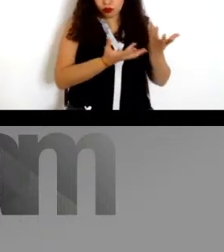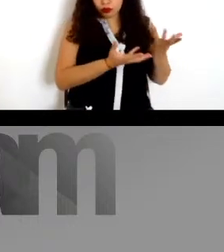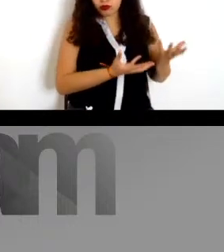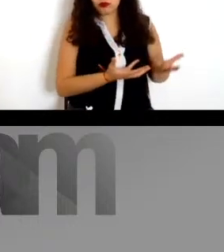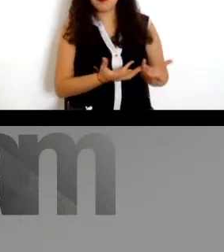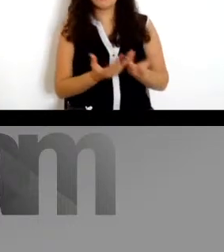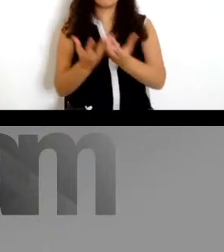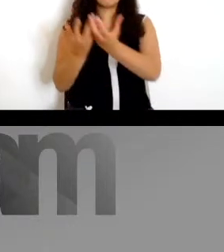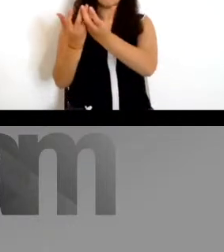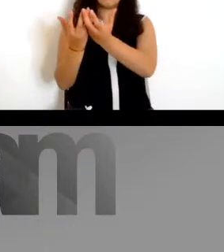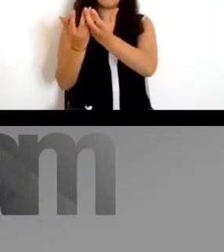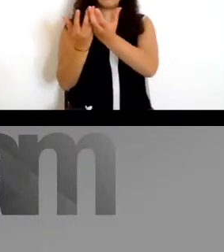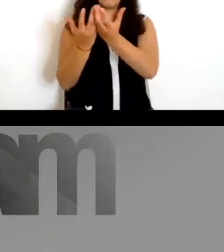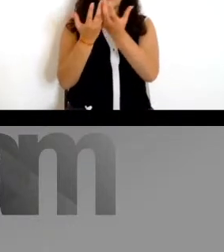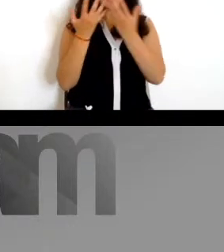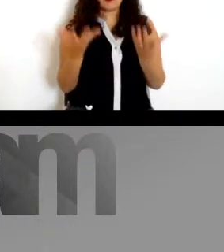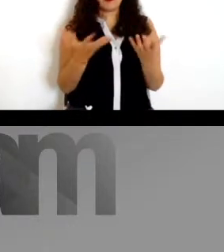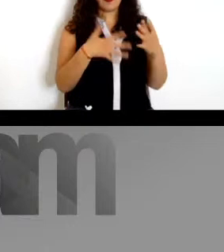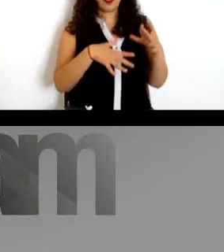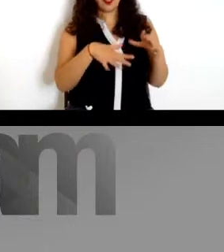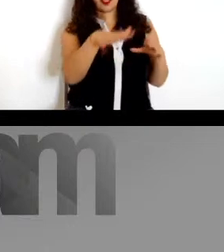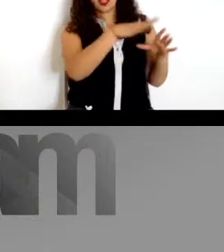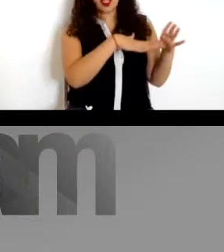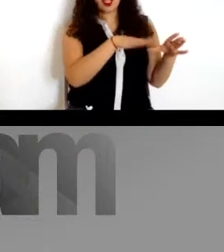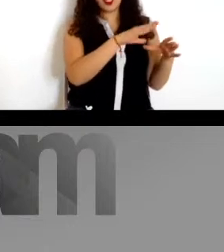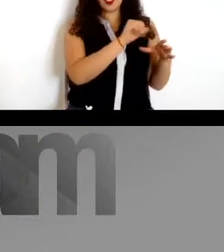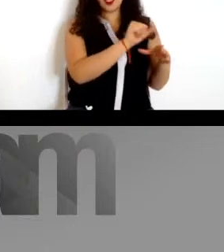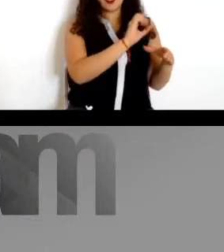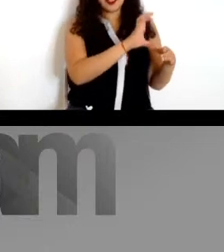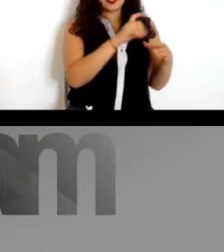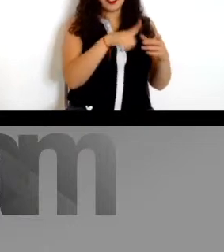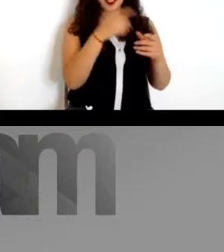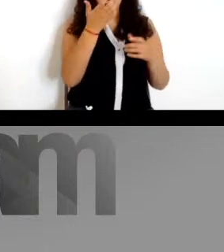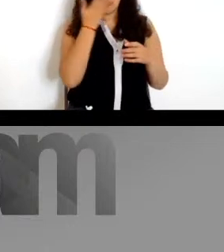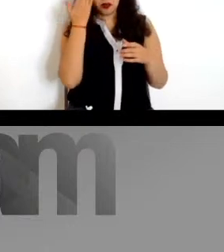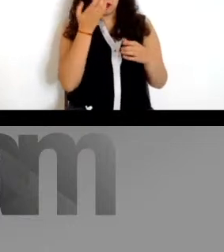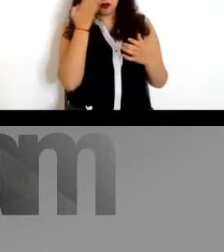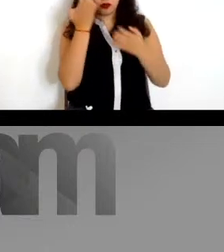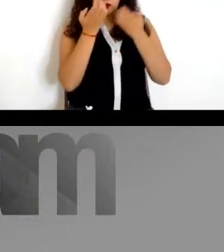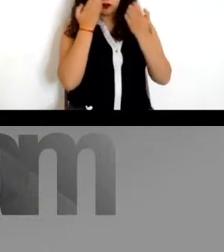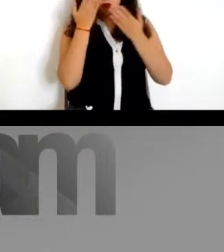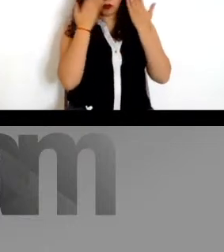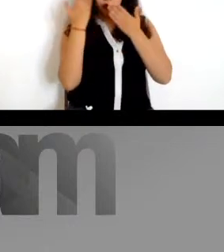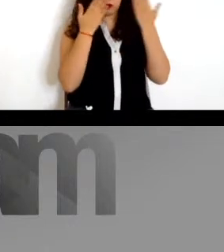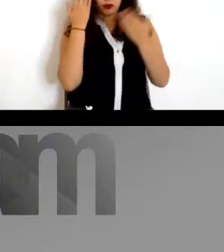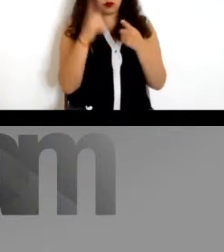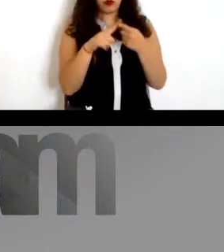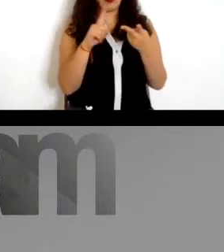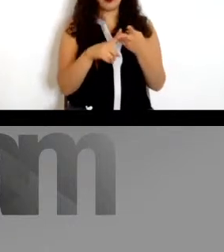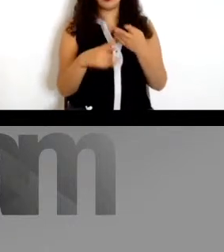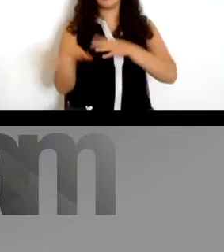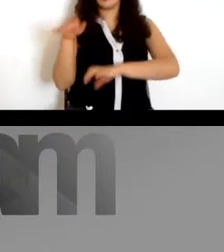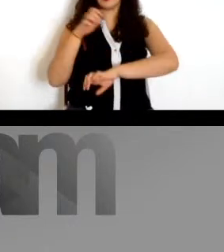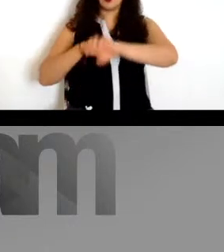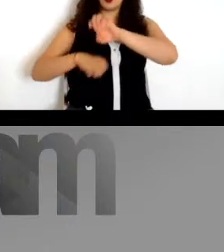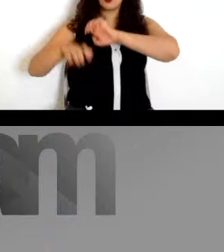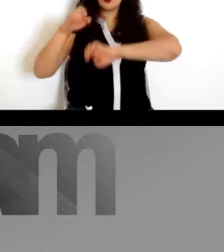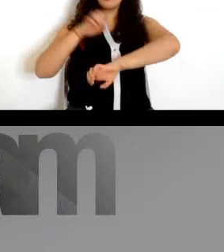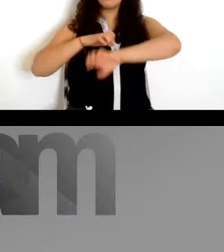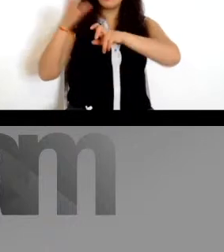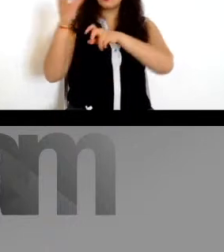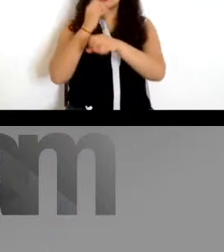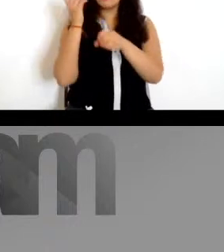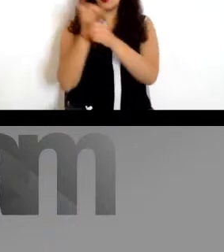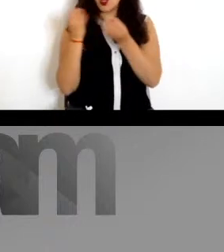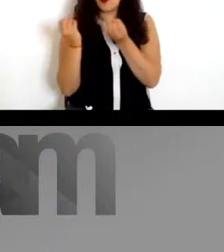diferentes partes, sociedad civil, academia, por supuesto también las empresas que den la oportunidad a que